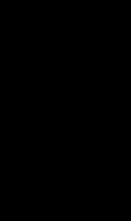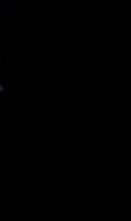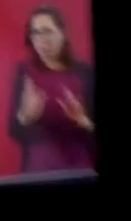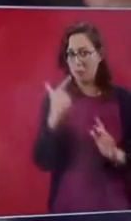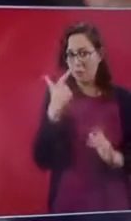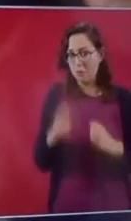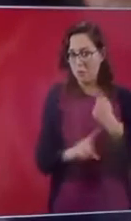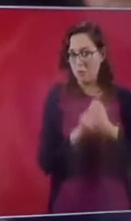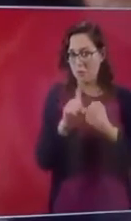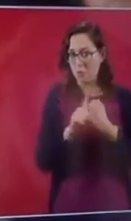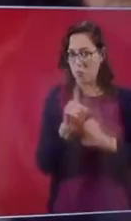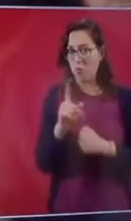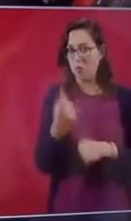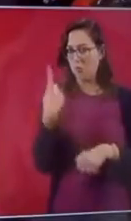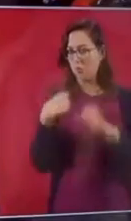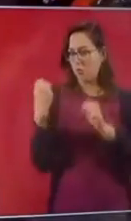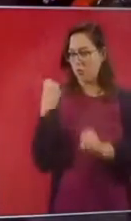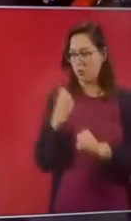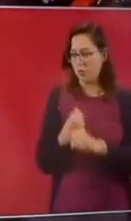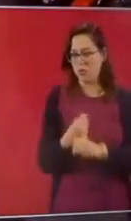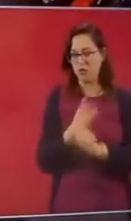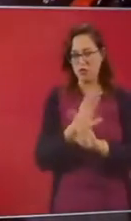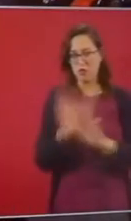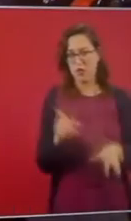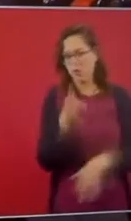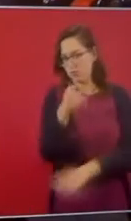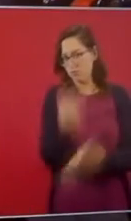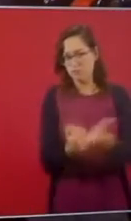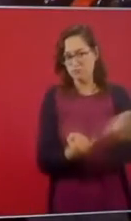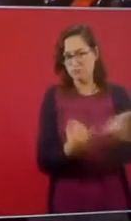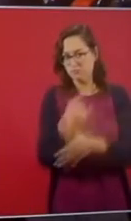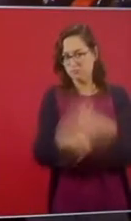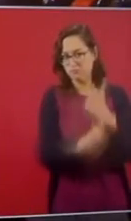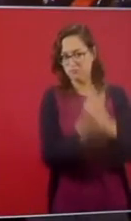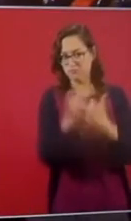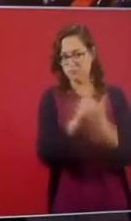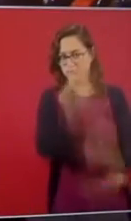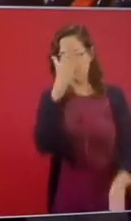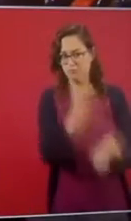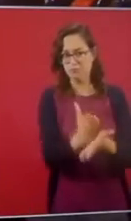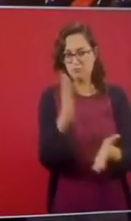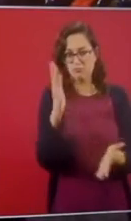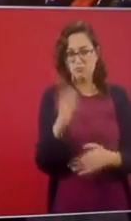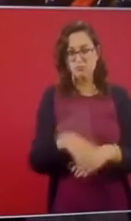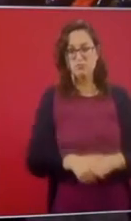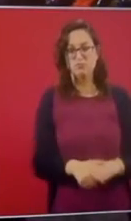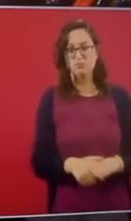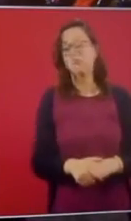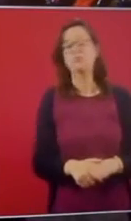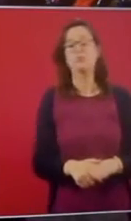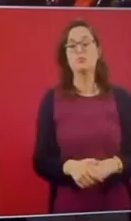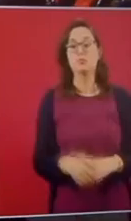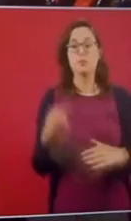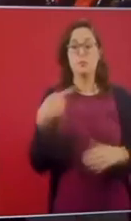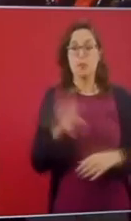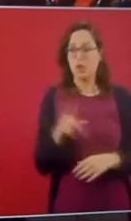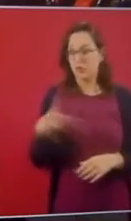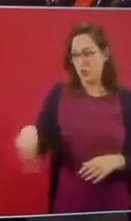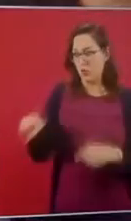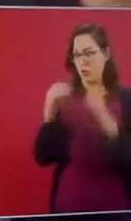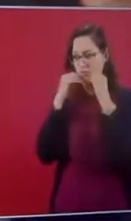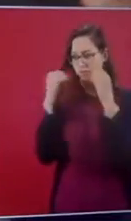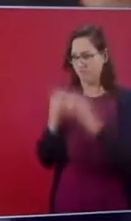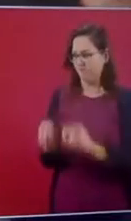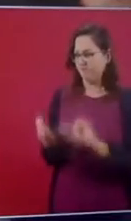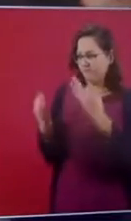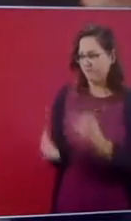Juan Carlos Vilchis, genovés, les informa en JCB Noticias que se había comentado que el